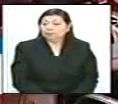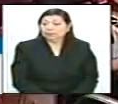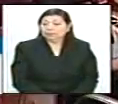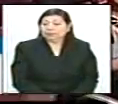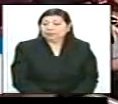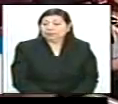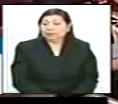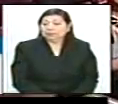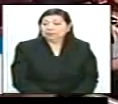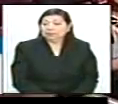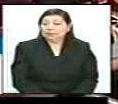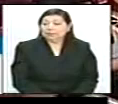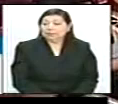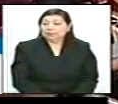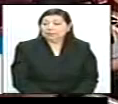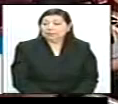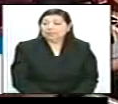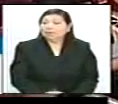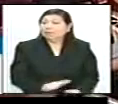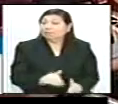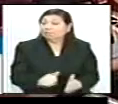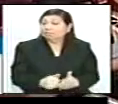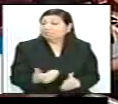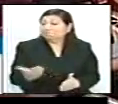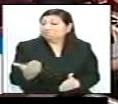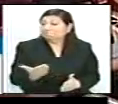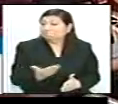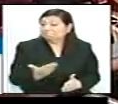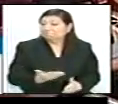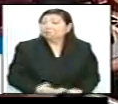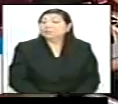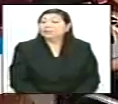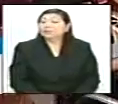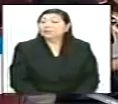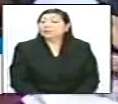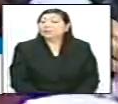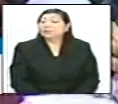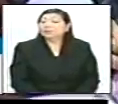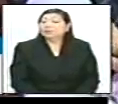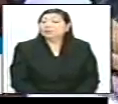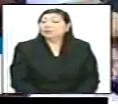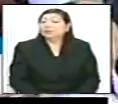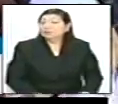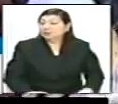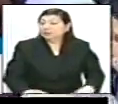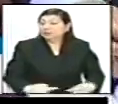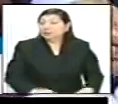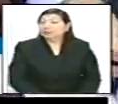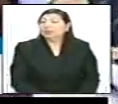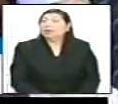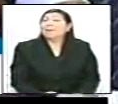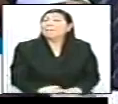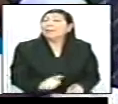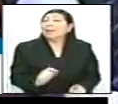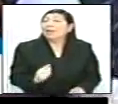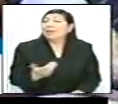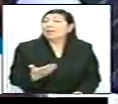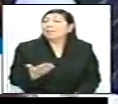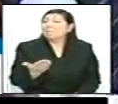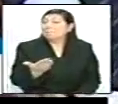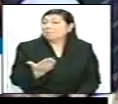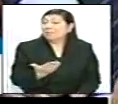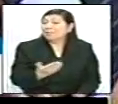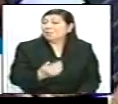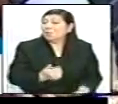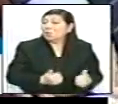congresistas, nuevamente, todos los pedidos son en materia de discusión, pero hay pedidos sobre